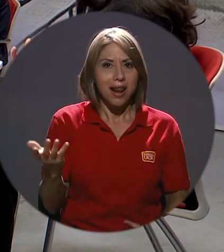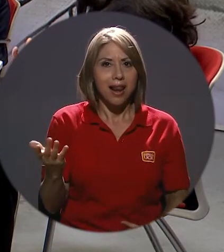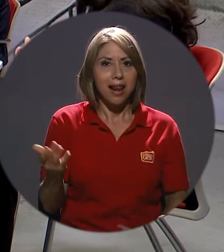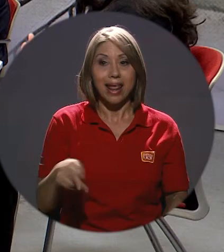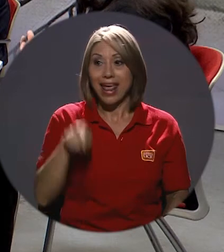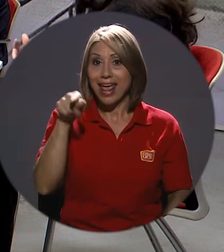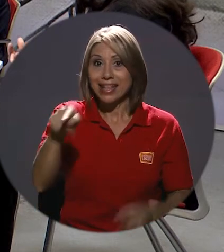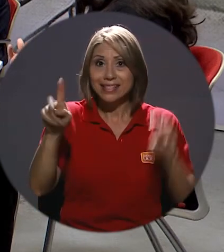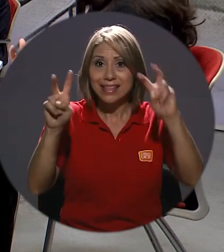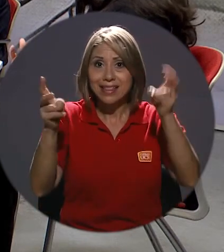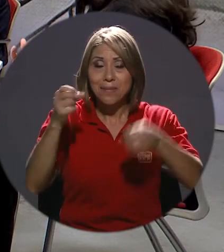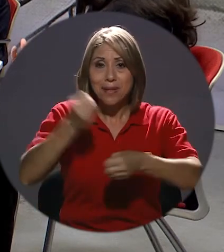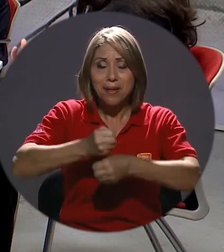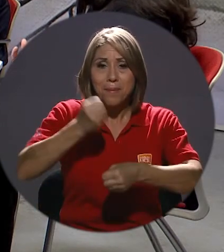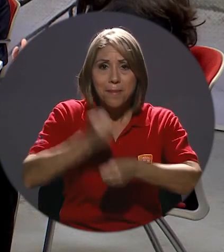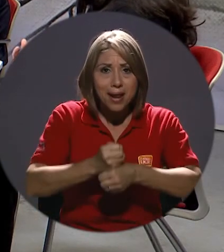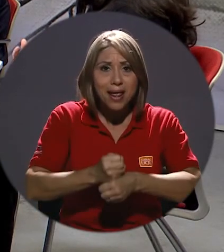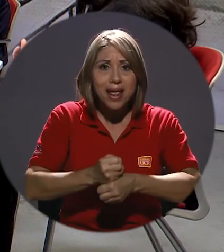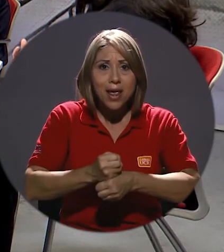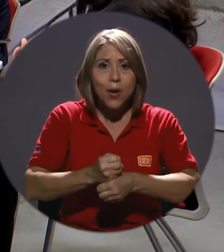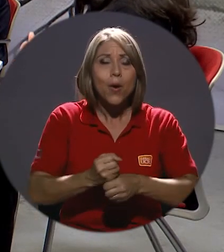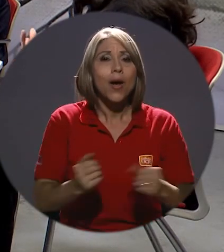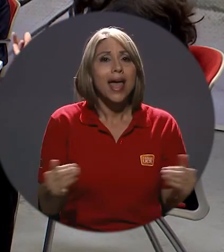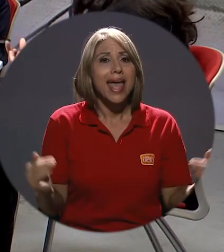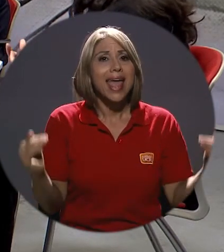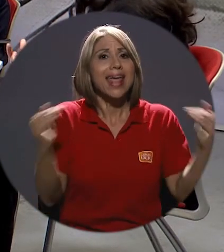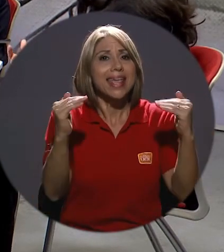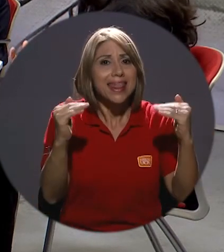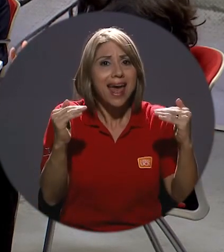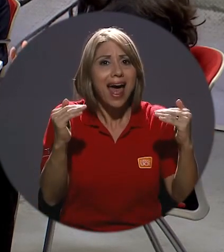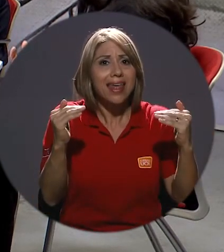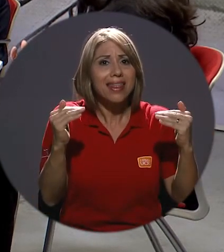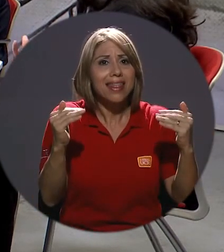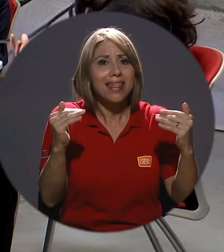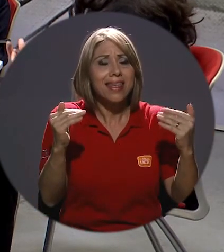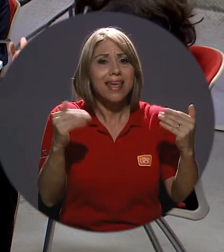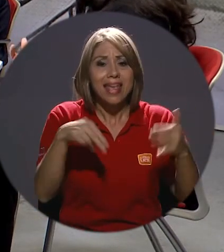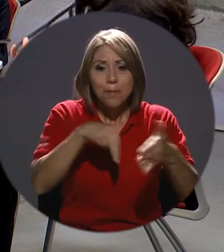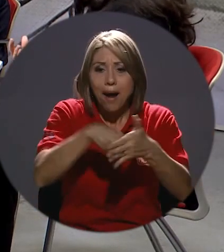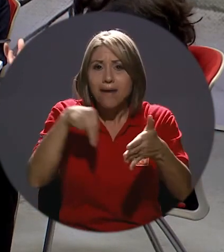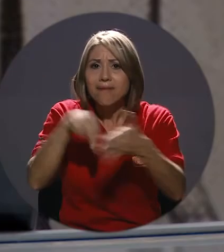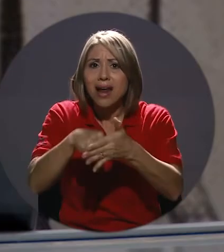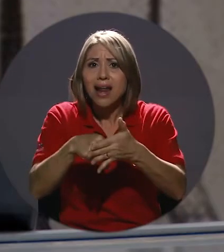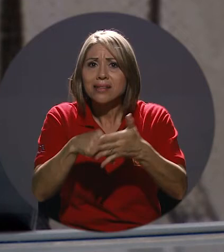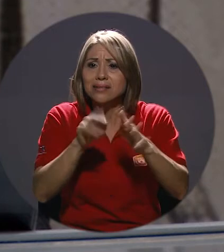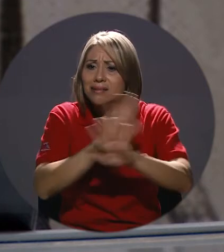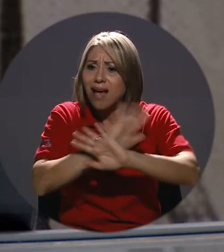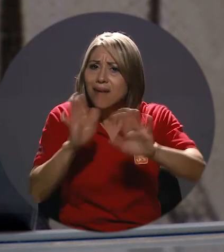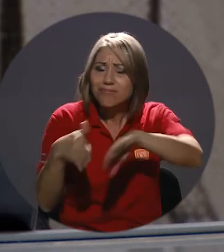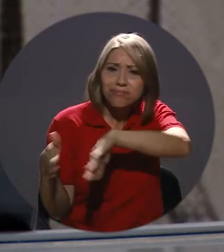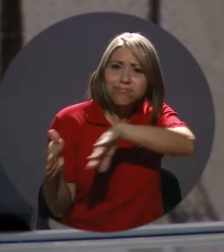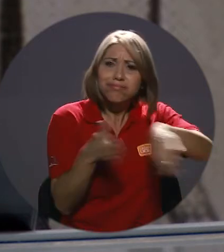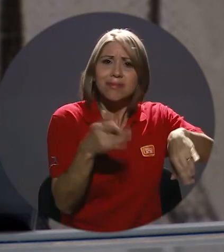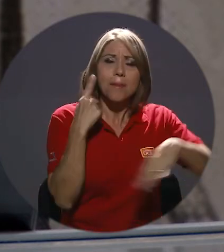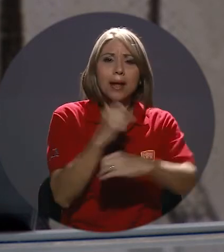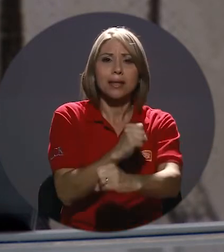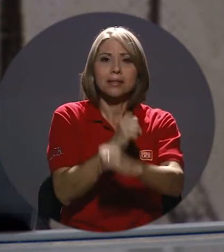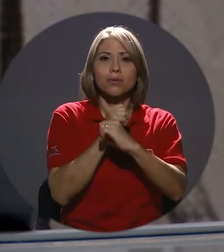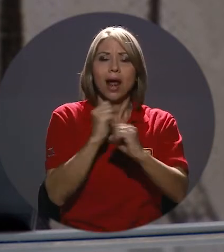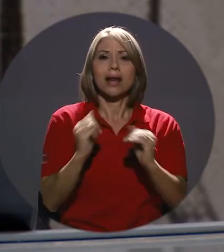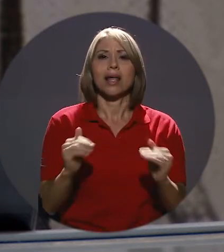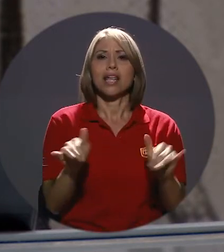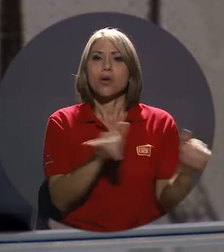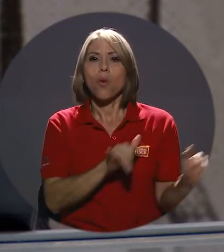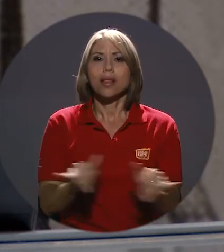aspecto del empleo y la equidad y el rompimiento de las barreras para asegurar igualdad